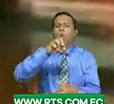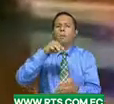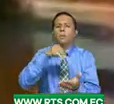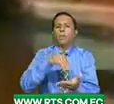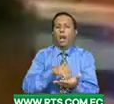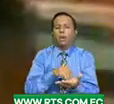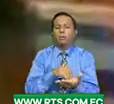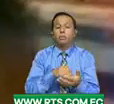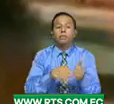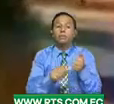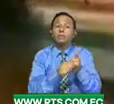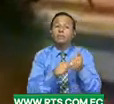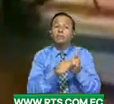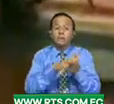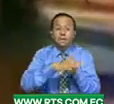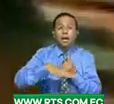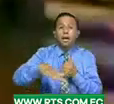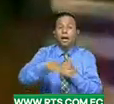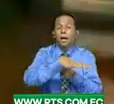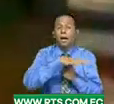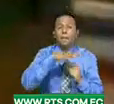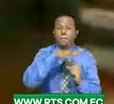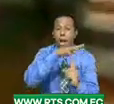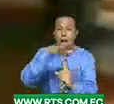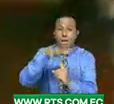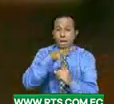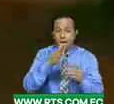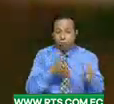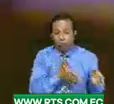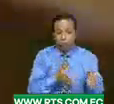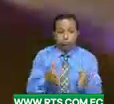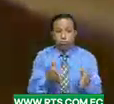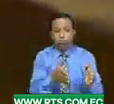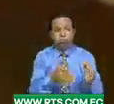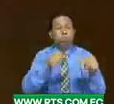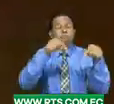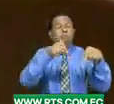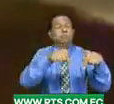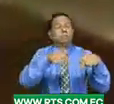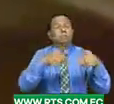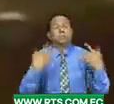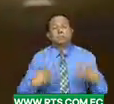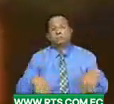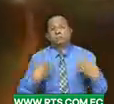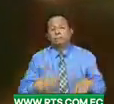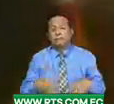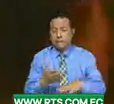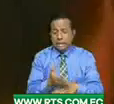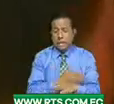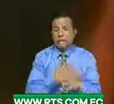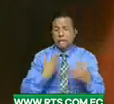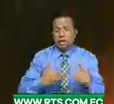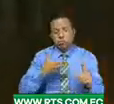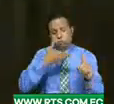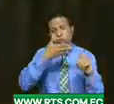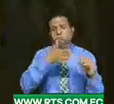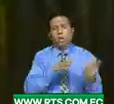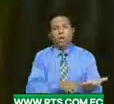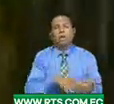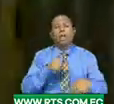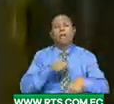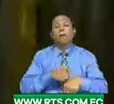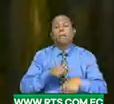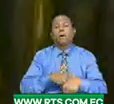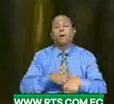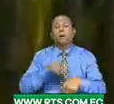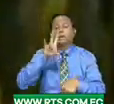Montalvo, justo al pie del parque lineal, donde ocurrió este hecho lamentable. A las